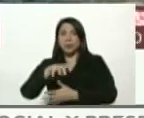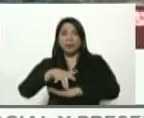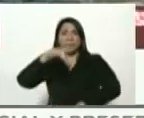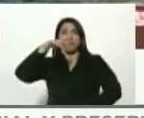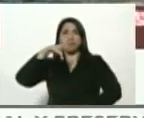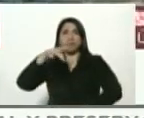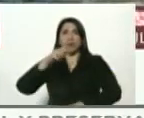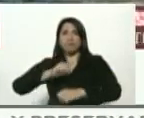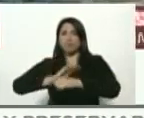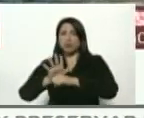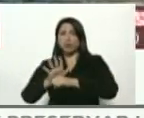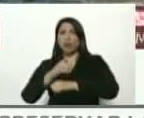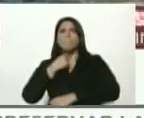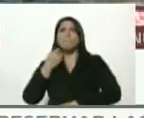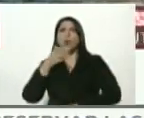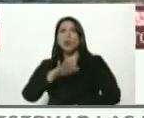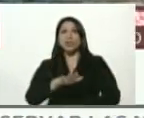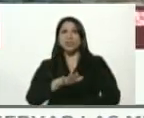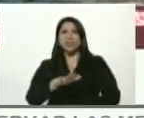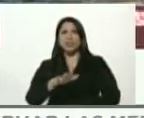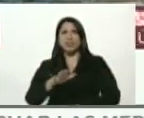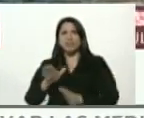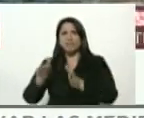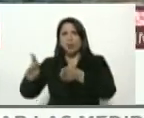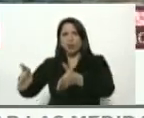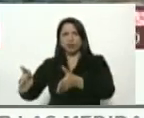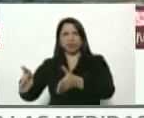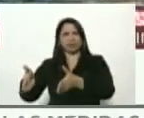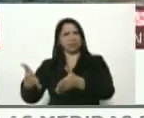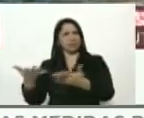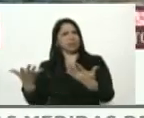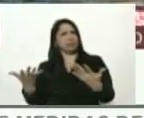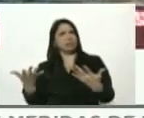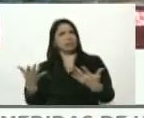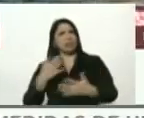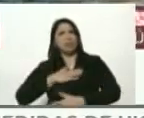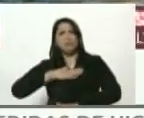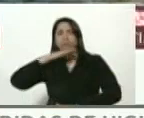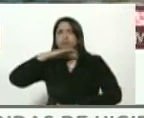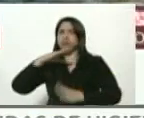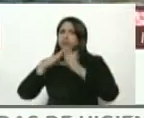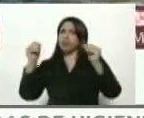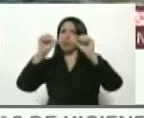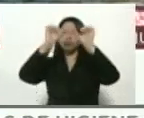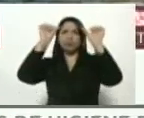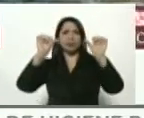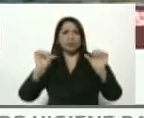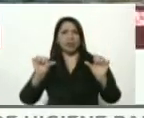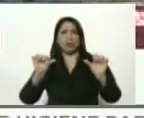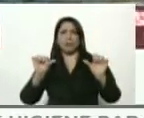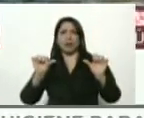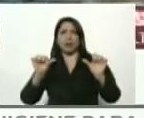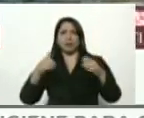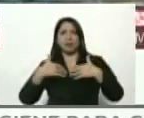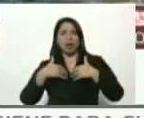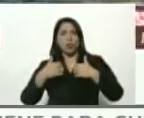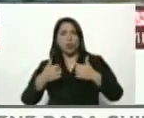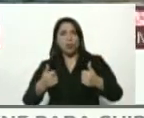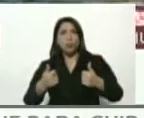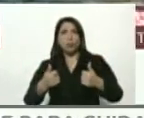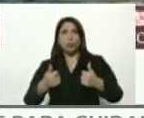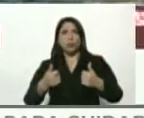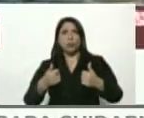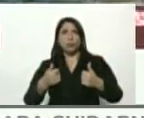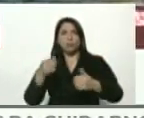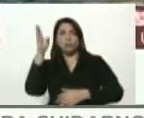COVID-19 a morir a las morgues. Está desbordado todo el sistema sanitario y de salud